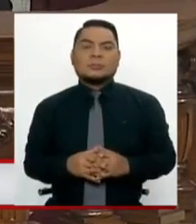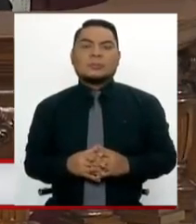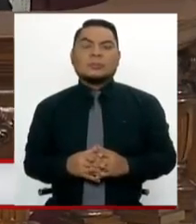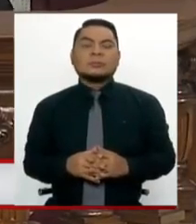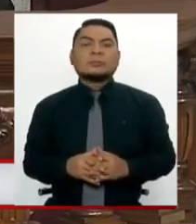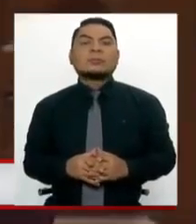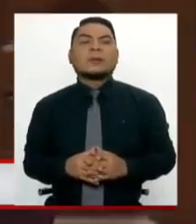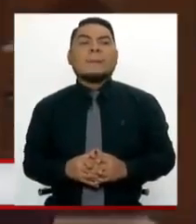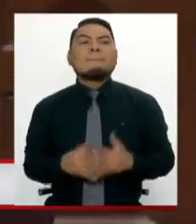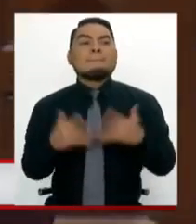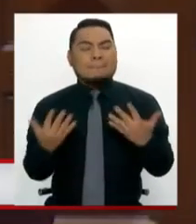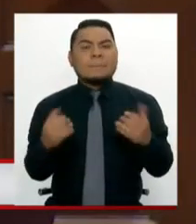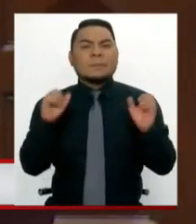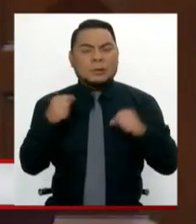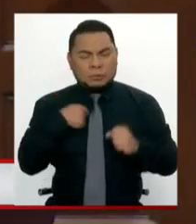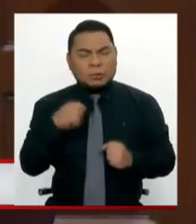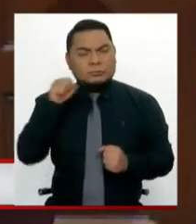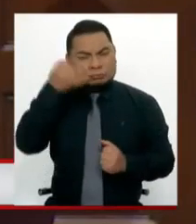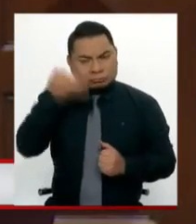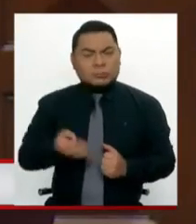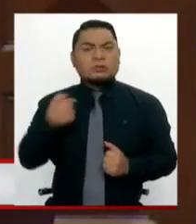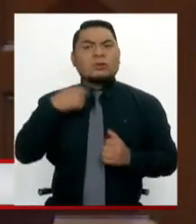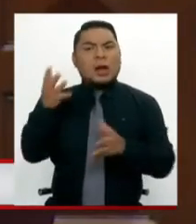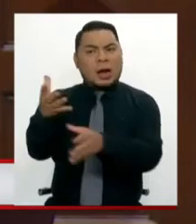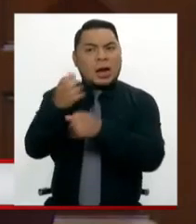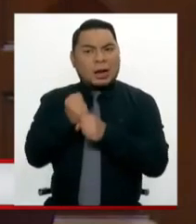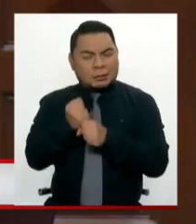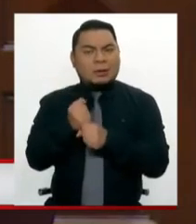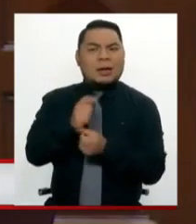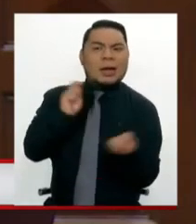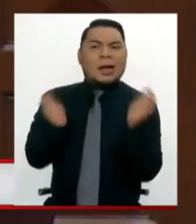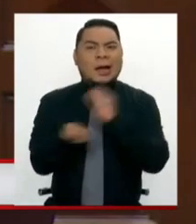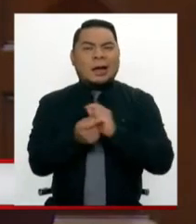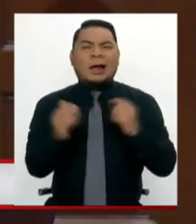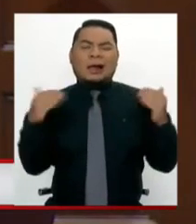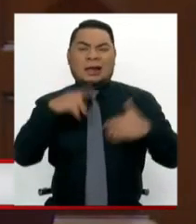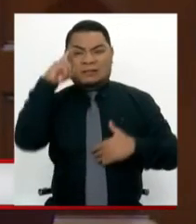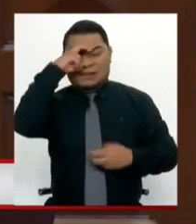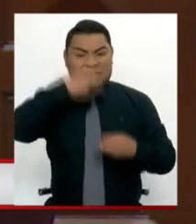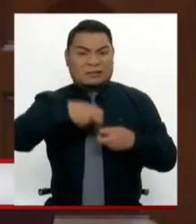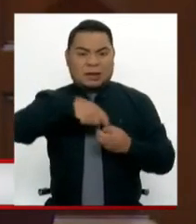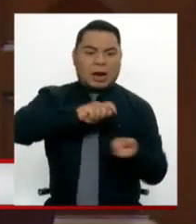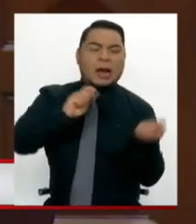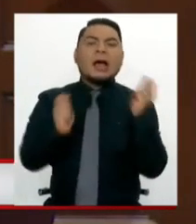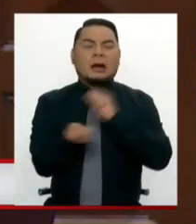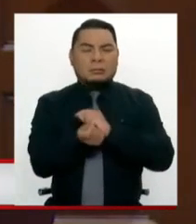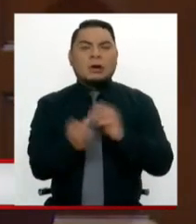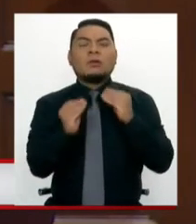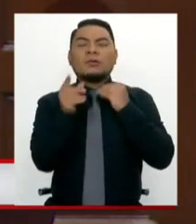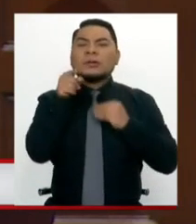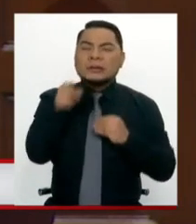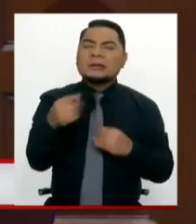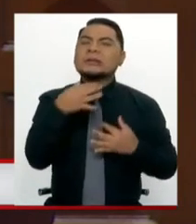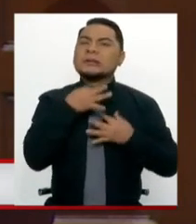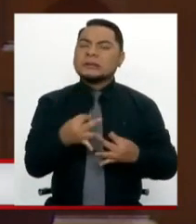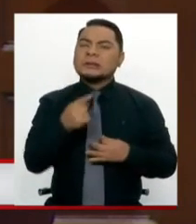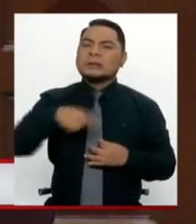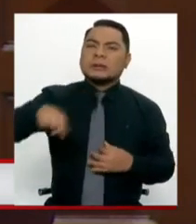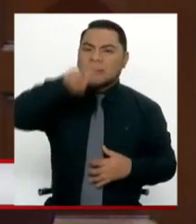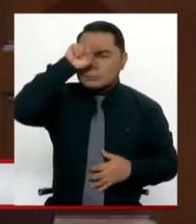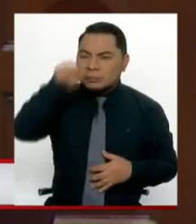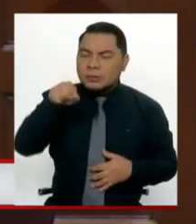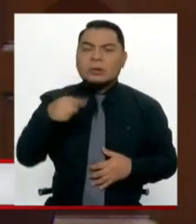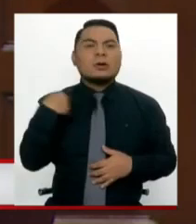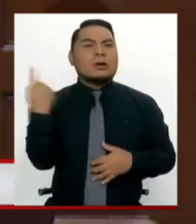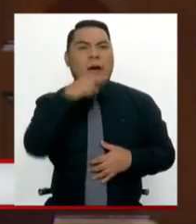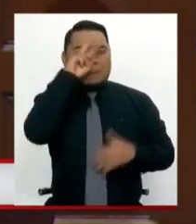Mi férrea convicción de que nos recuperaremos de esta crisis que nos azota, porque ante todo está el interés del país y